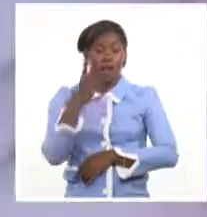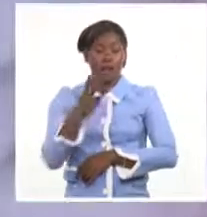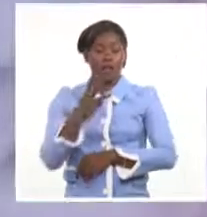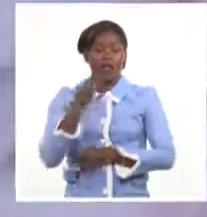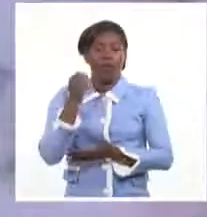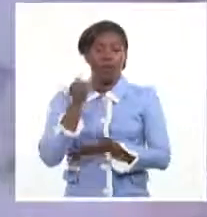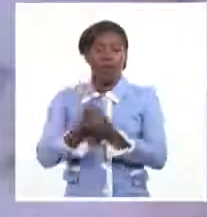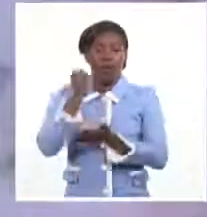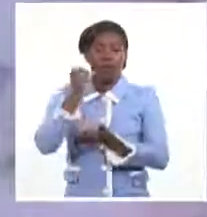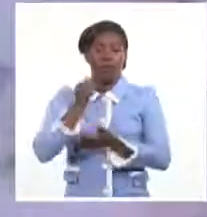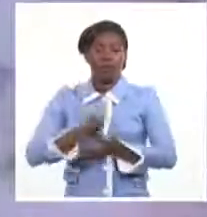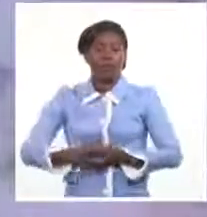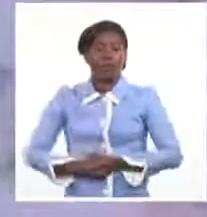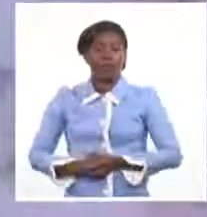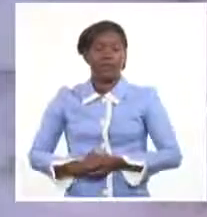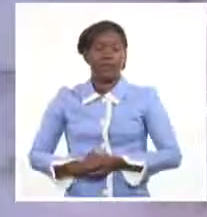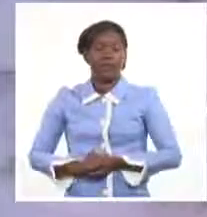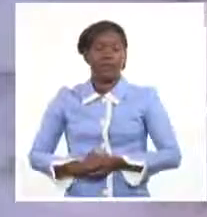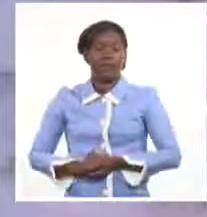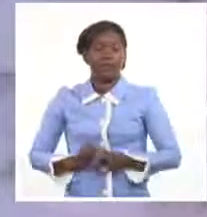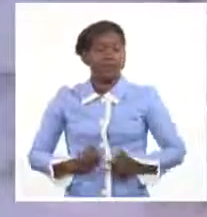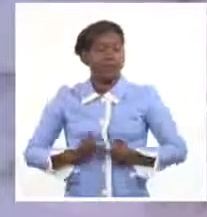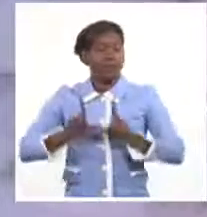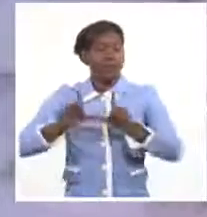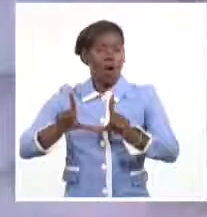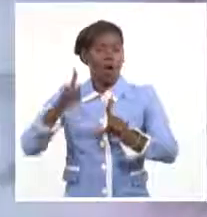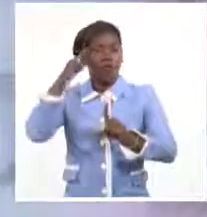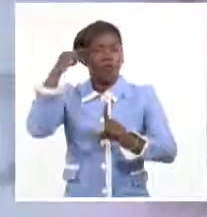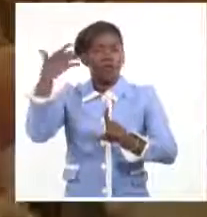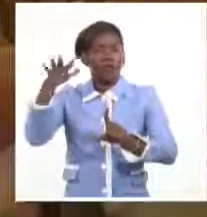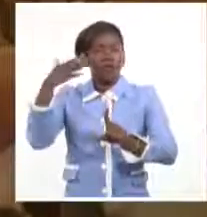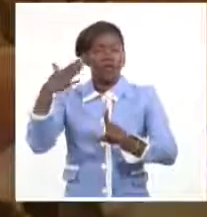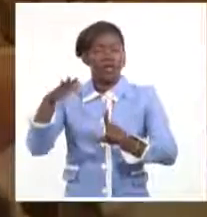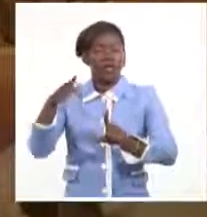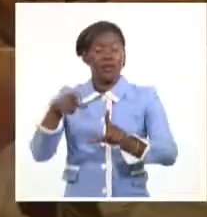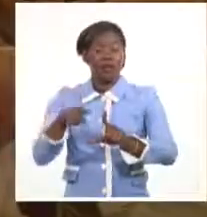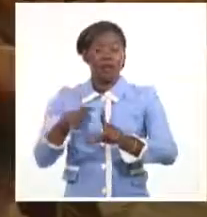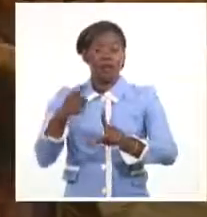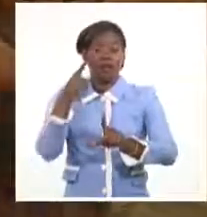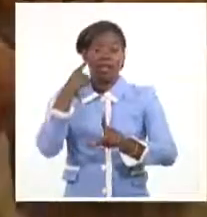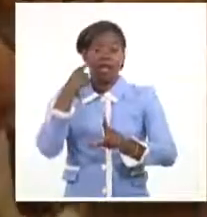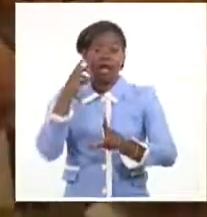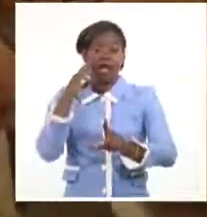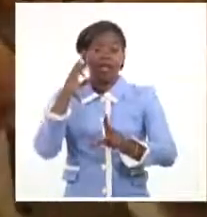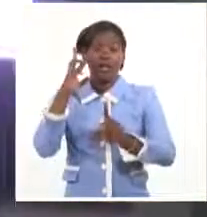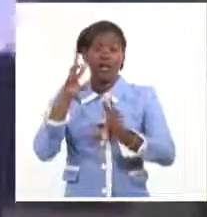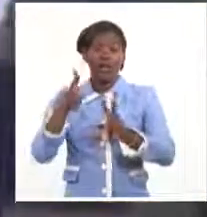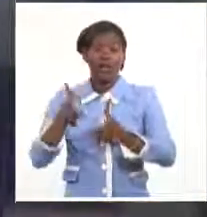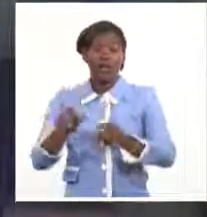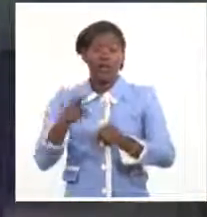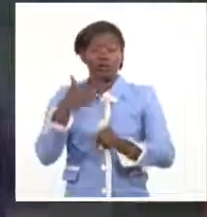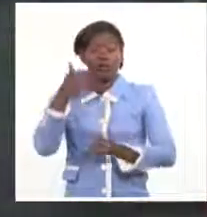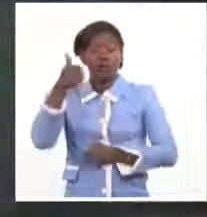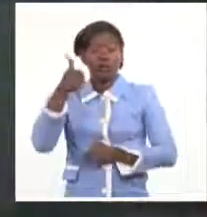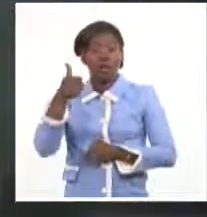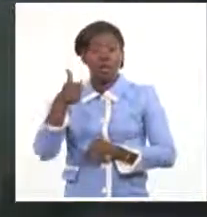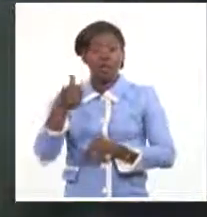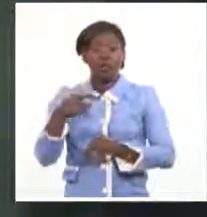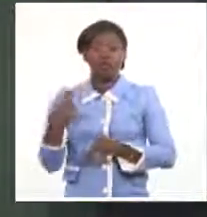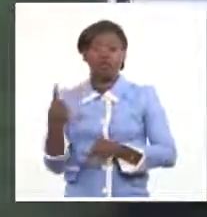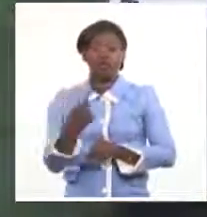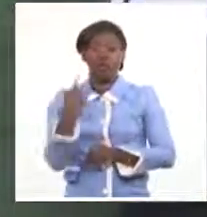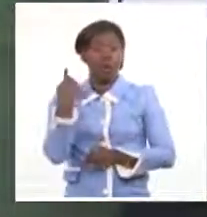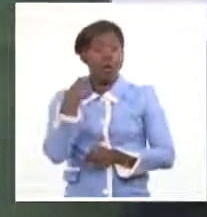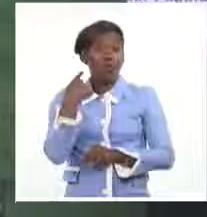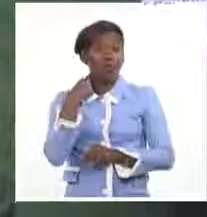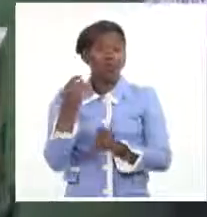Oca. En su medio siglo, la Universidad Vuelta Bajera recibió el reconocimiento de varias instituciones, así como de las principales